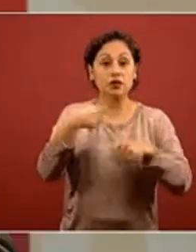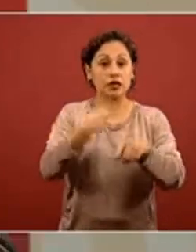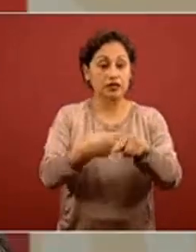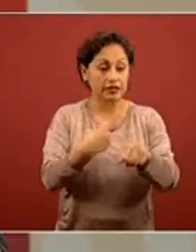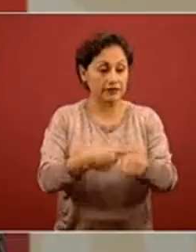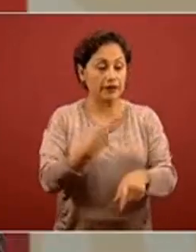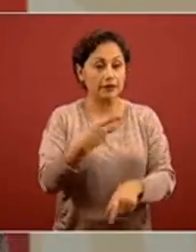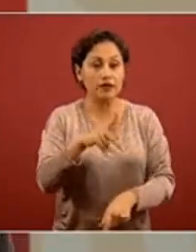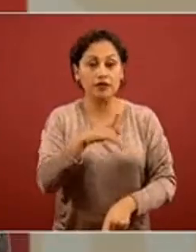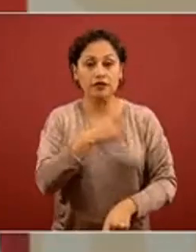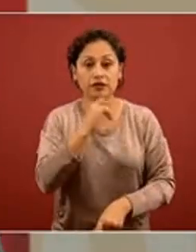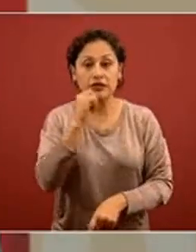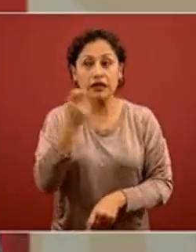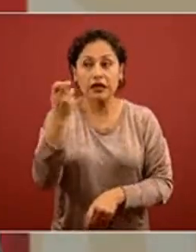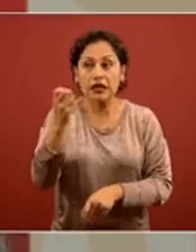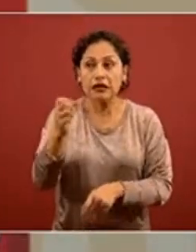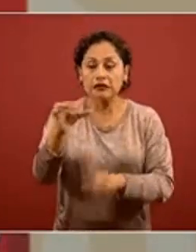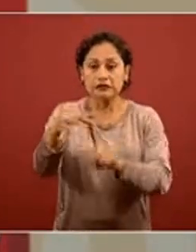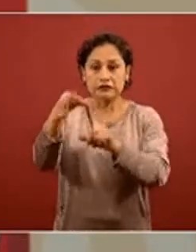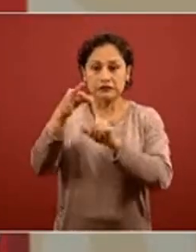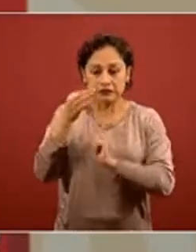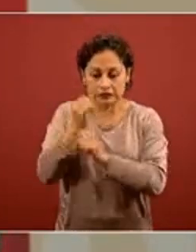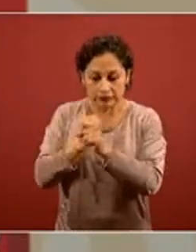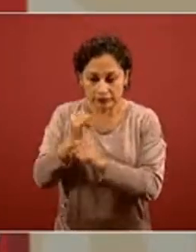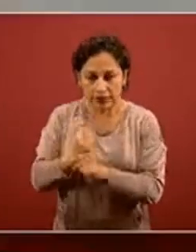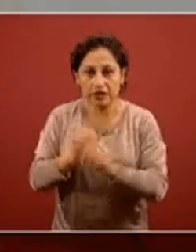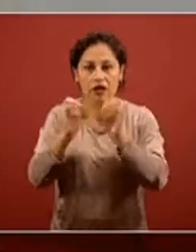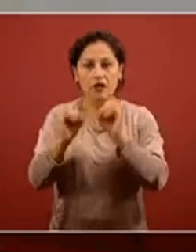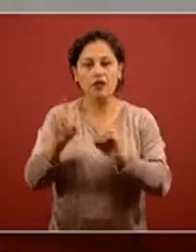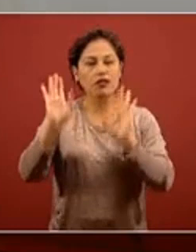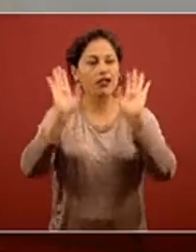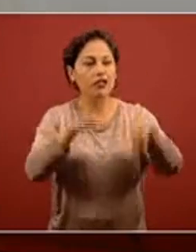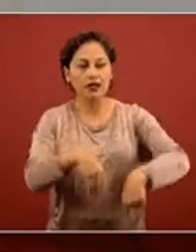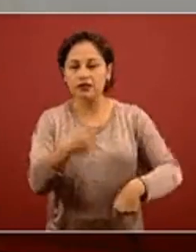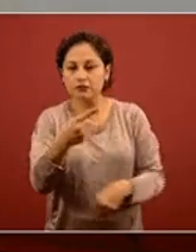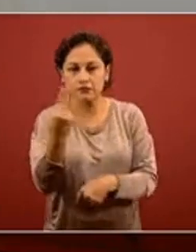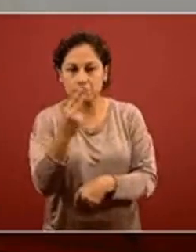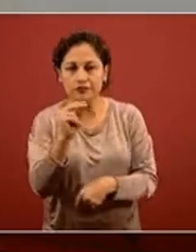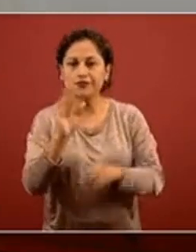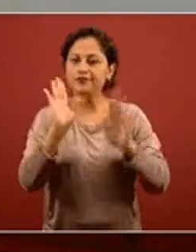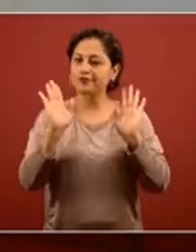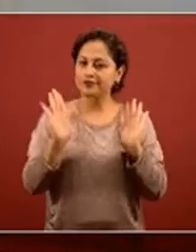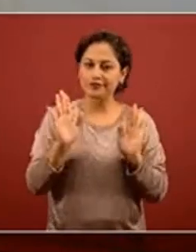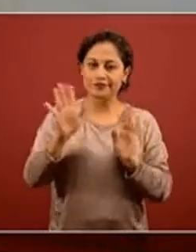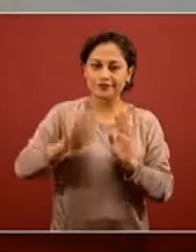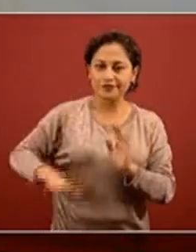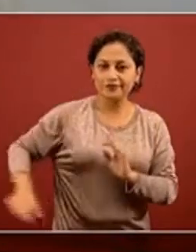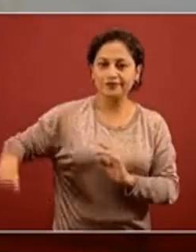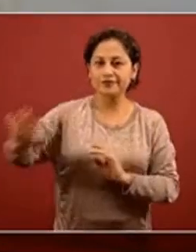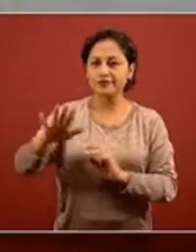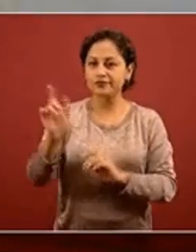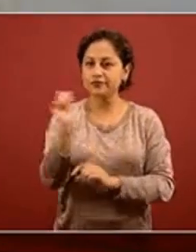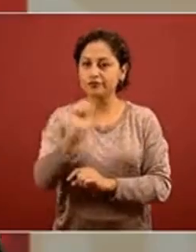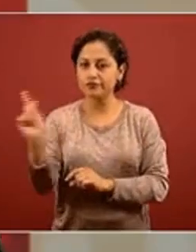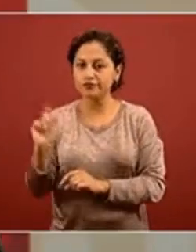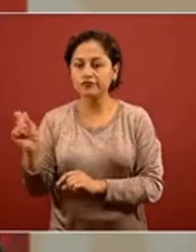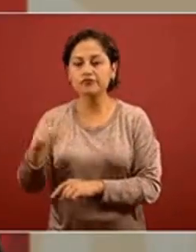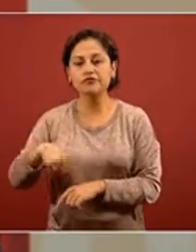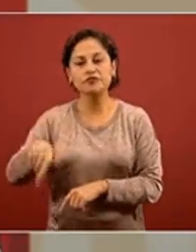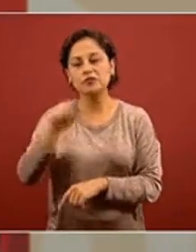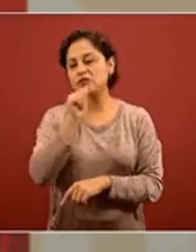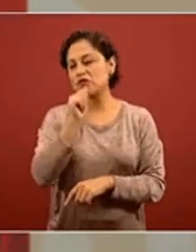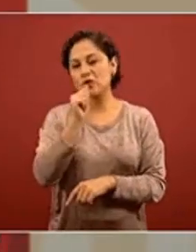son importantes. Todavía no se conoce con detalle y en una forma generalizable cuál es el porcentaje de